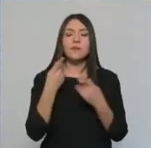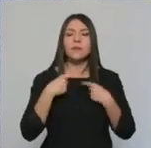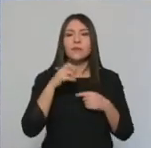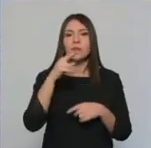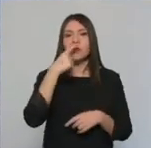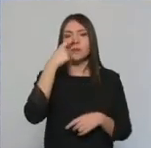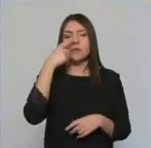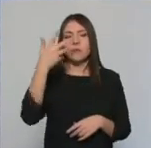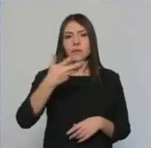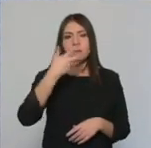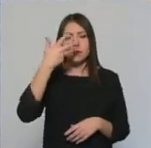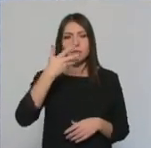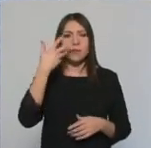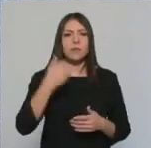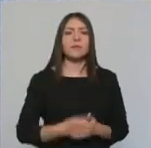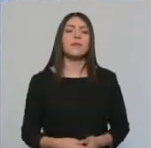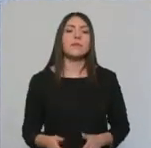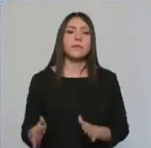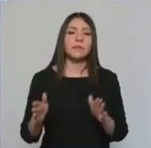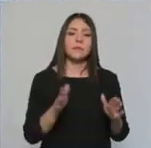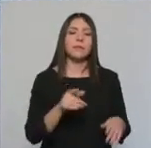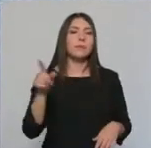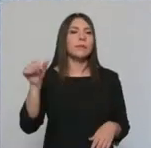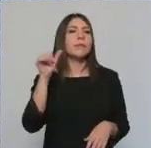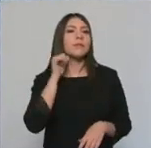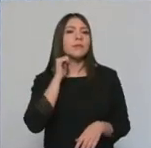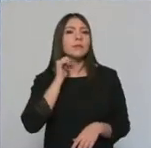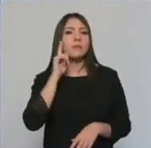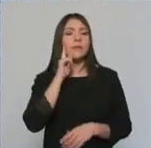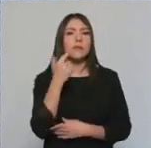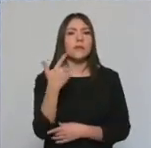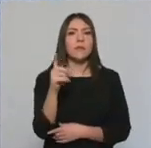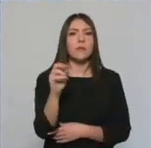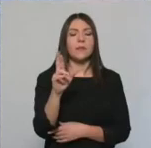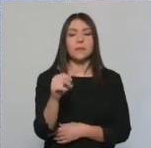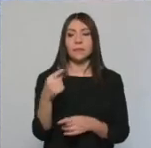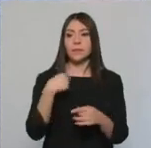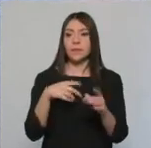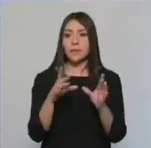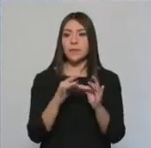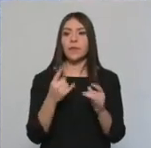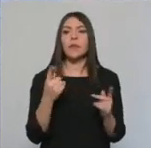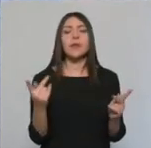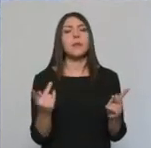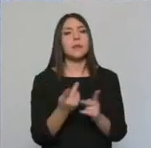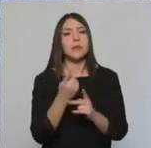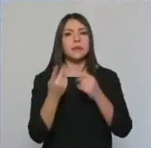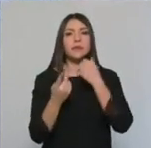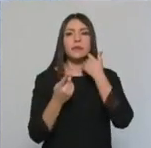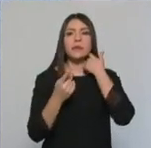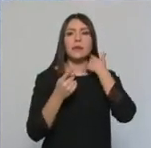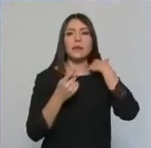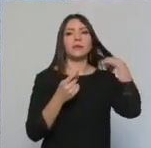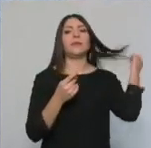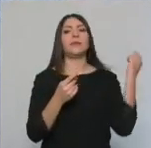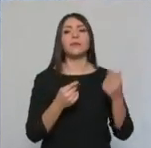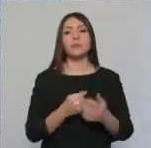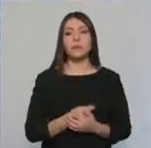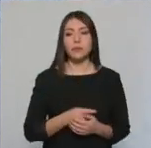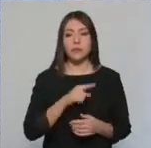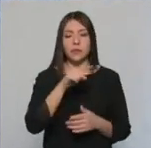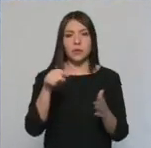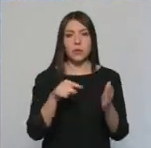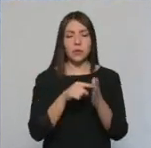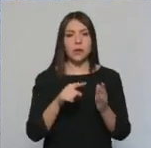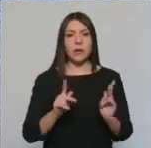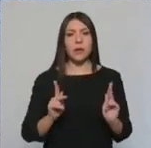Mire, vámonos hasta Azcapotzalco porque nuestra compañera Gloria López nos explica qué es lo que sucedió con la supuesta toma clandestina en un panteón